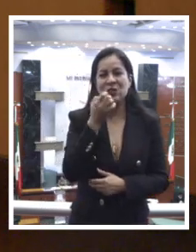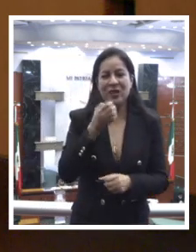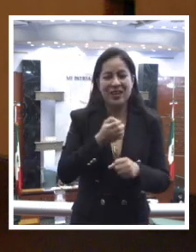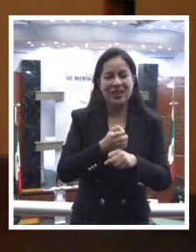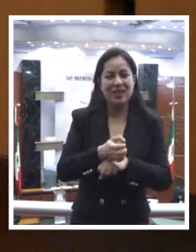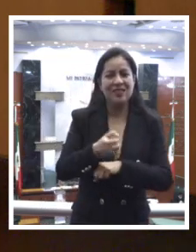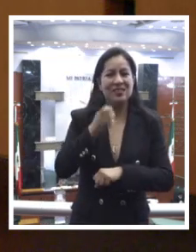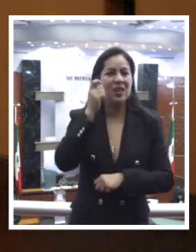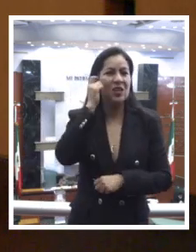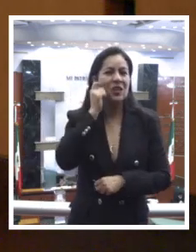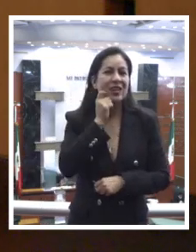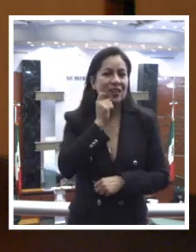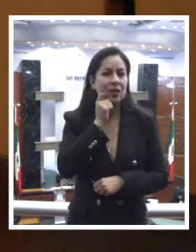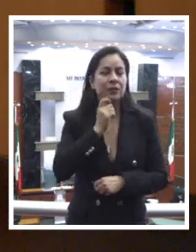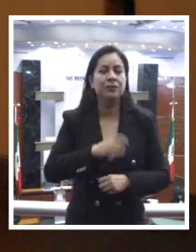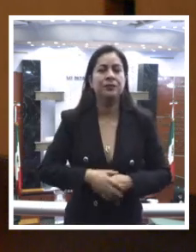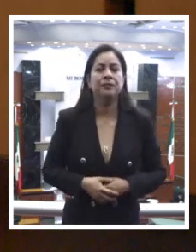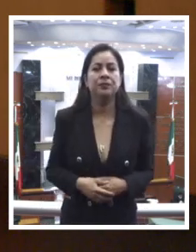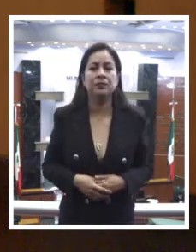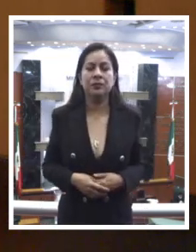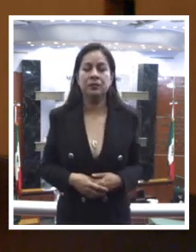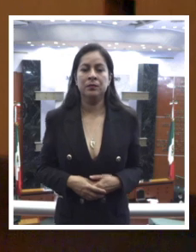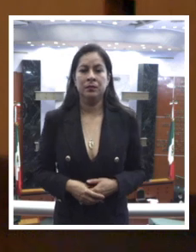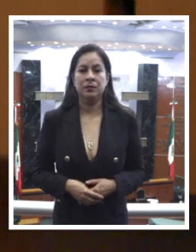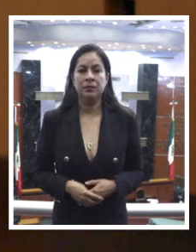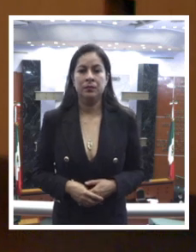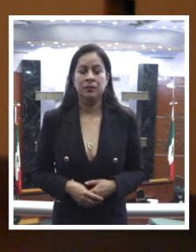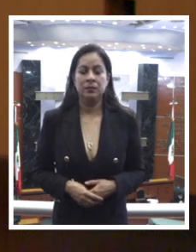estado de Guerrero.